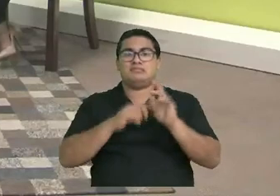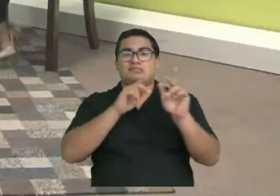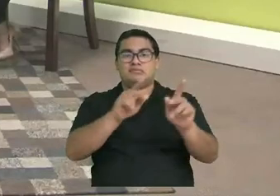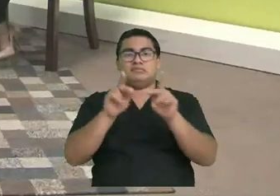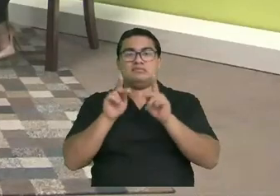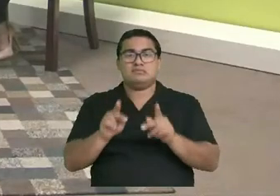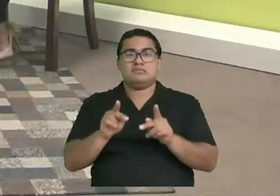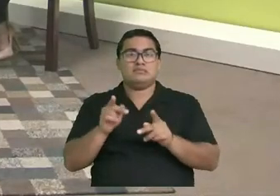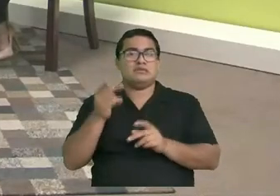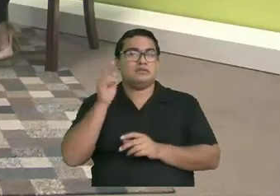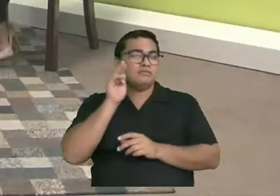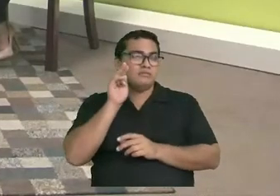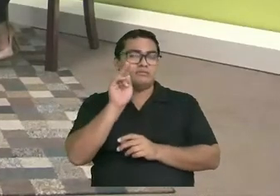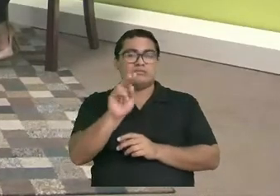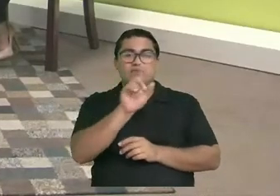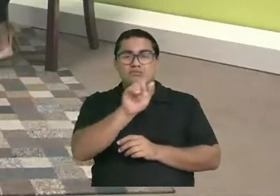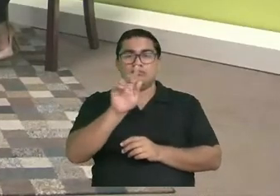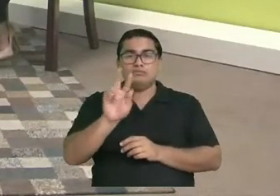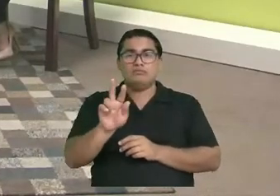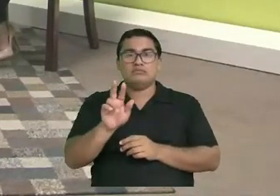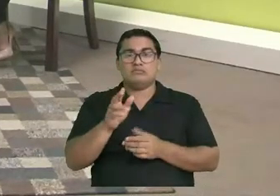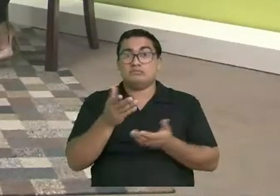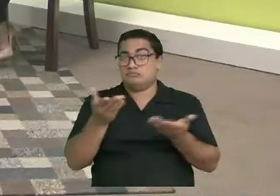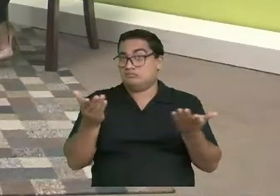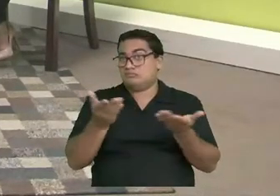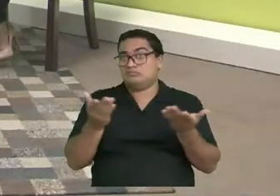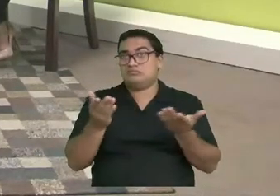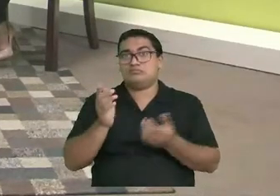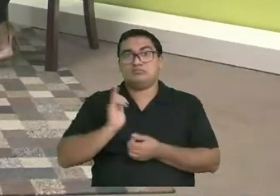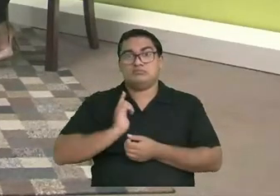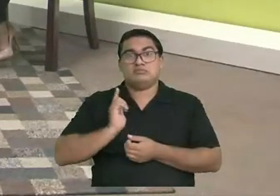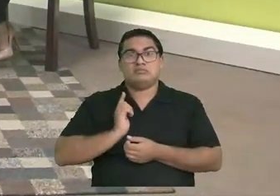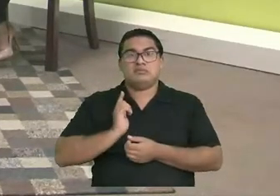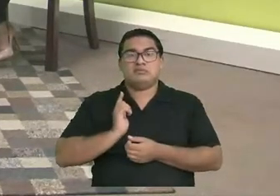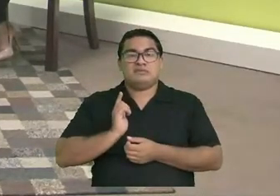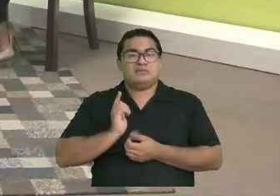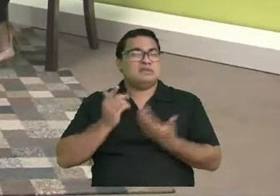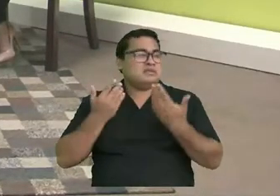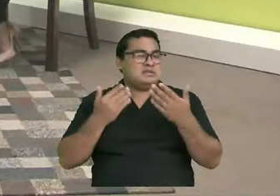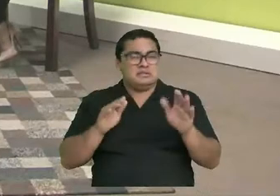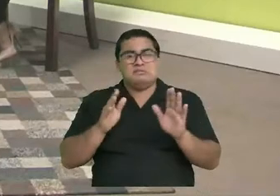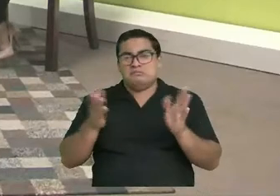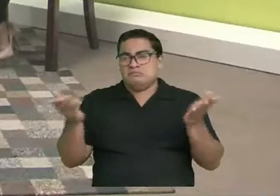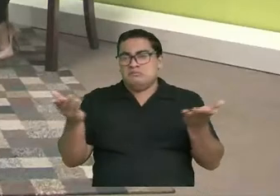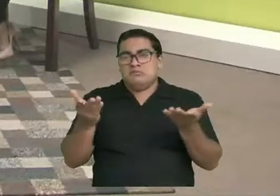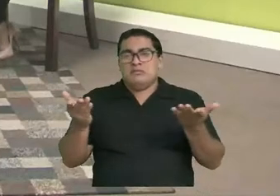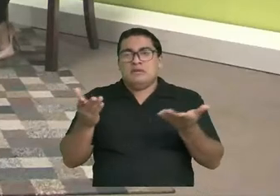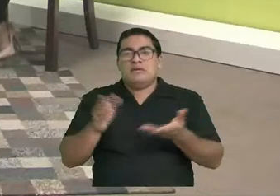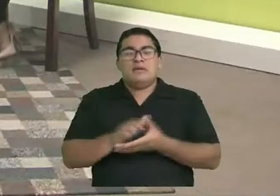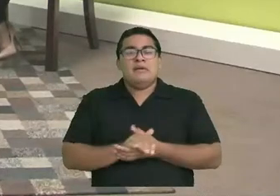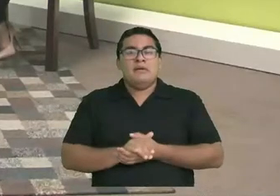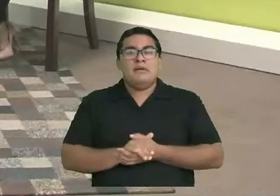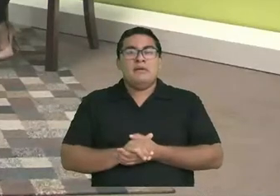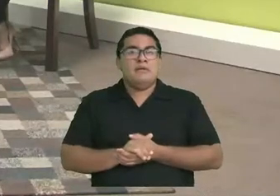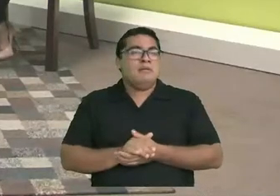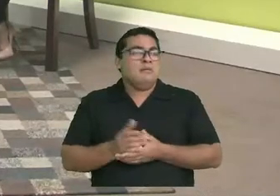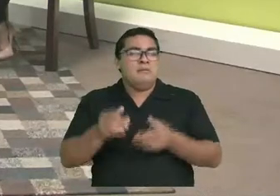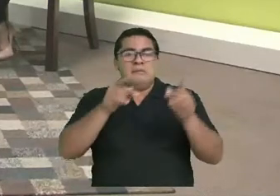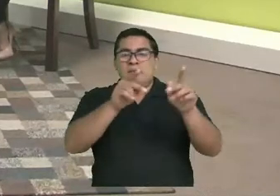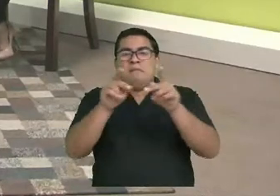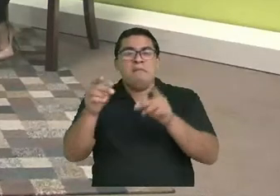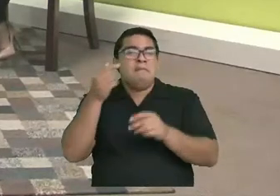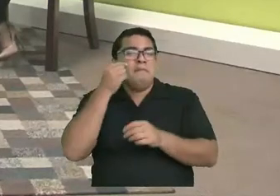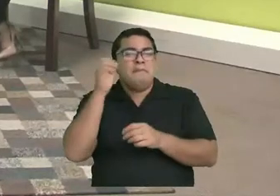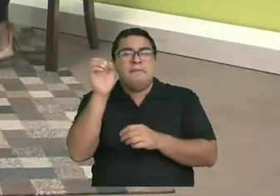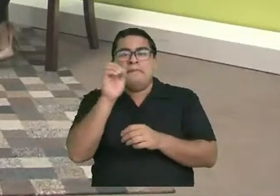viendo en la televisión se están dando cuenta de que existía. Obviaban prácticamente. Así precisamente es. Porque no es muy conocido